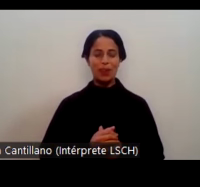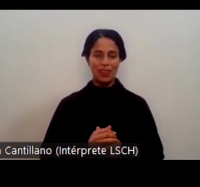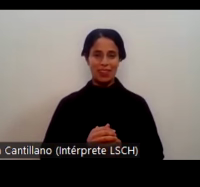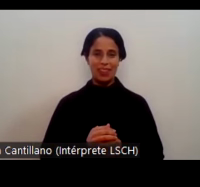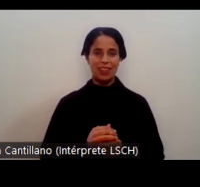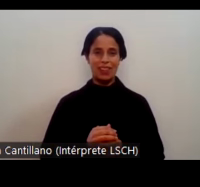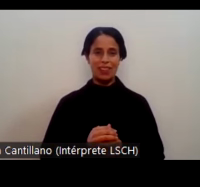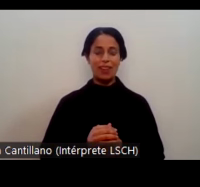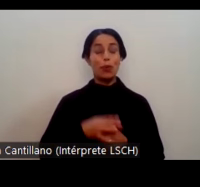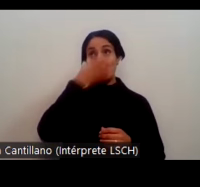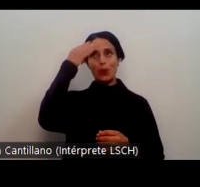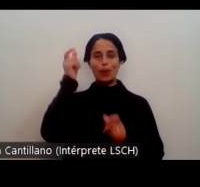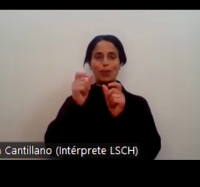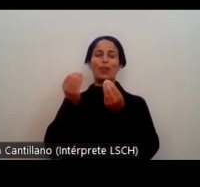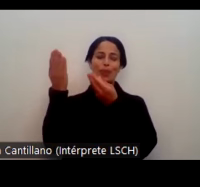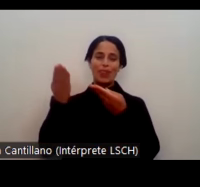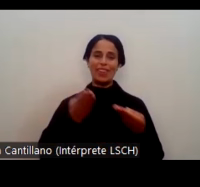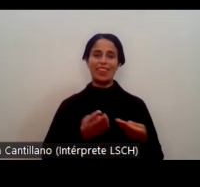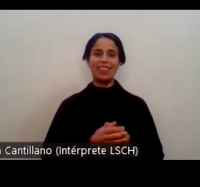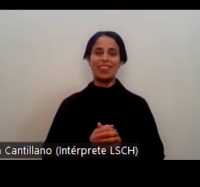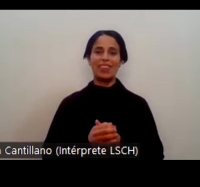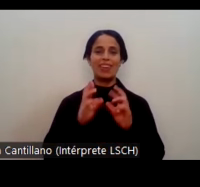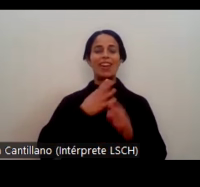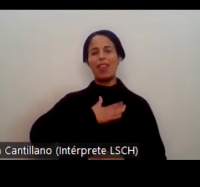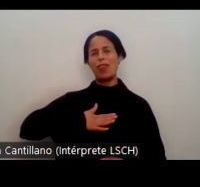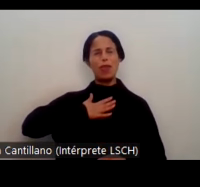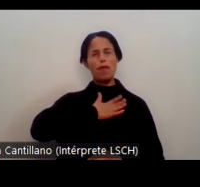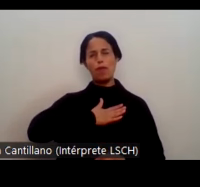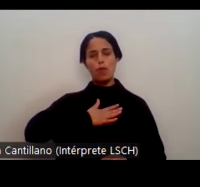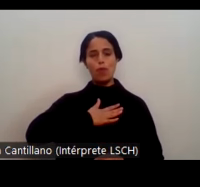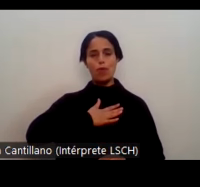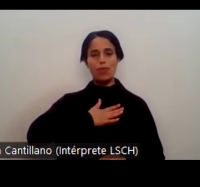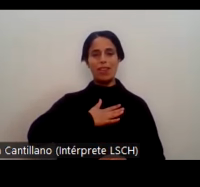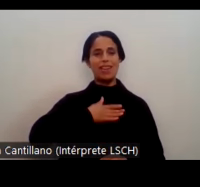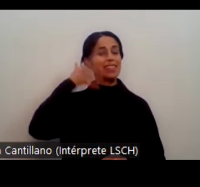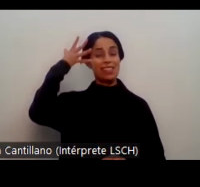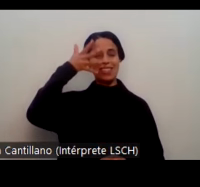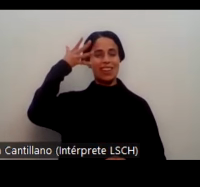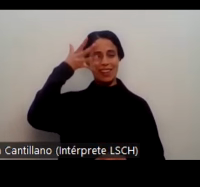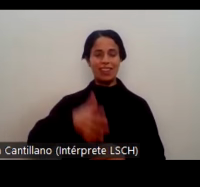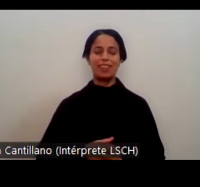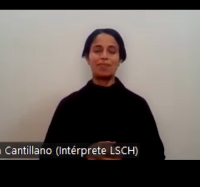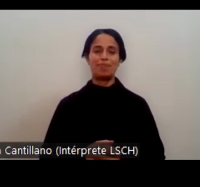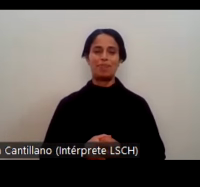Me estaba olvidando de ellos. Esperamos que disfruten de esta charla.